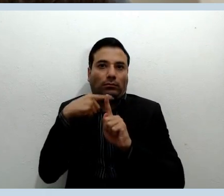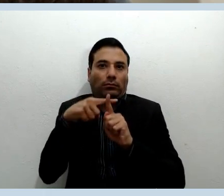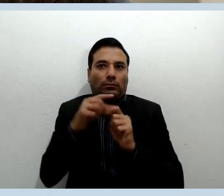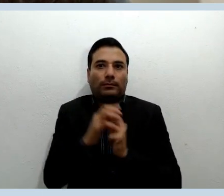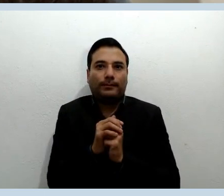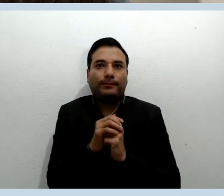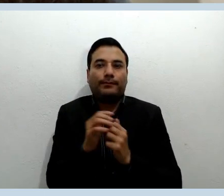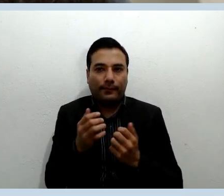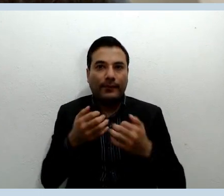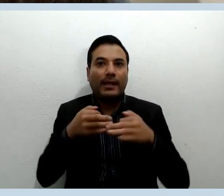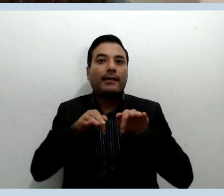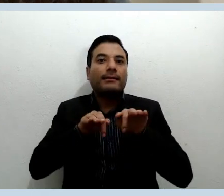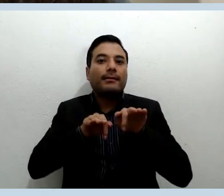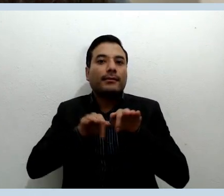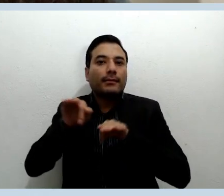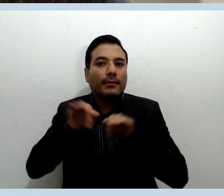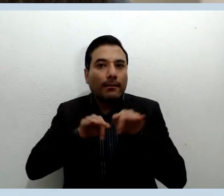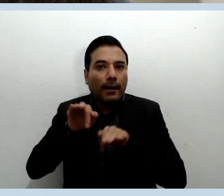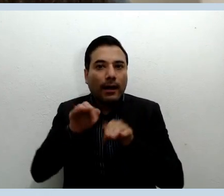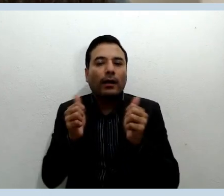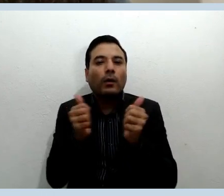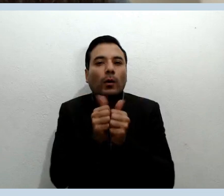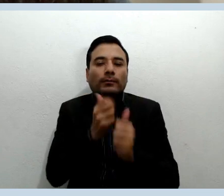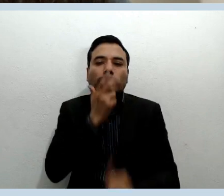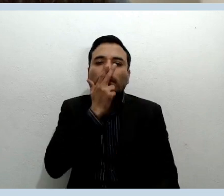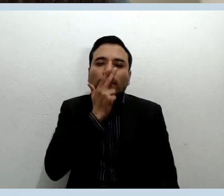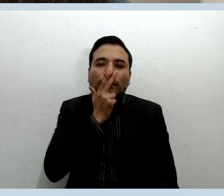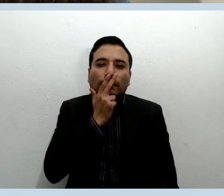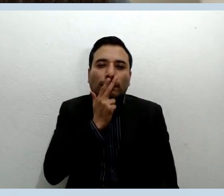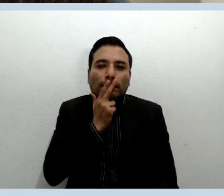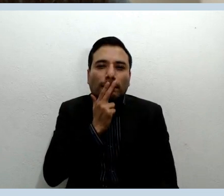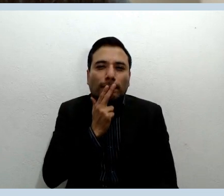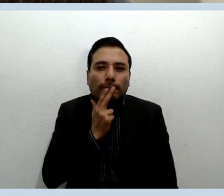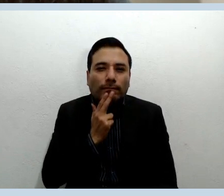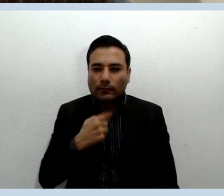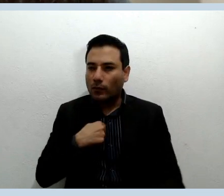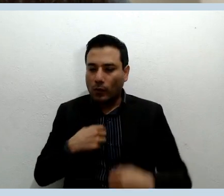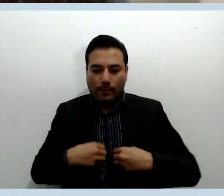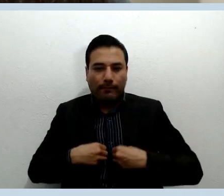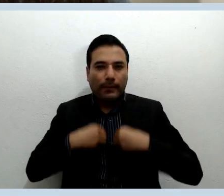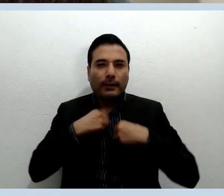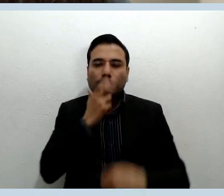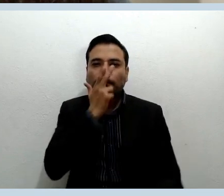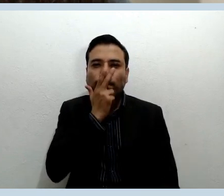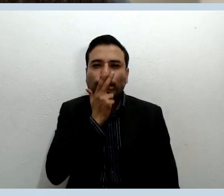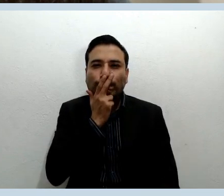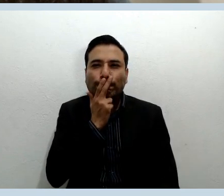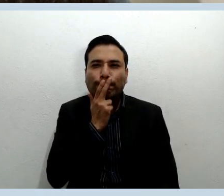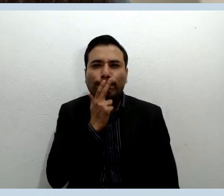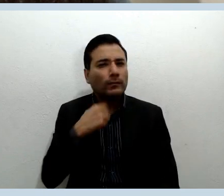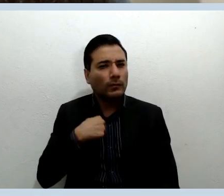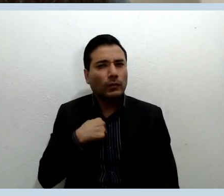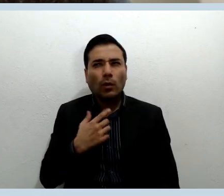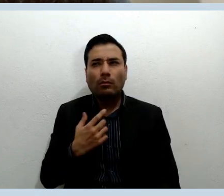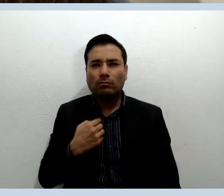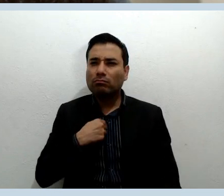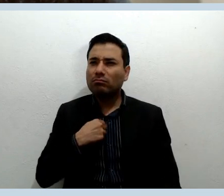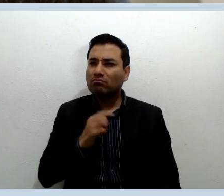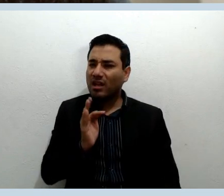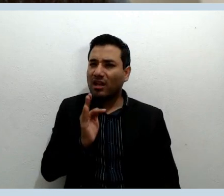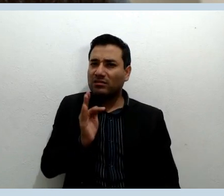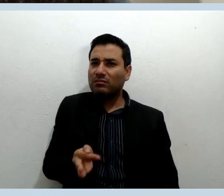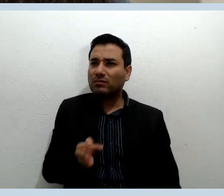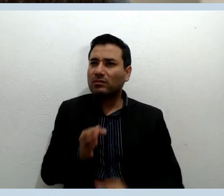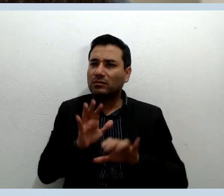con ternura o habitar la ternura permitirse ser maleable permitirse ser maleable permitirse